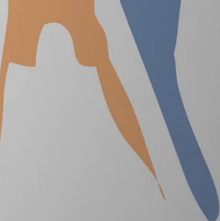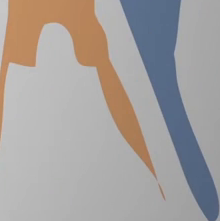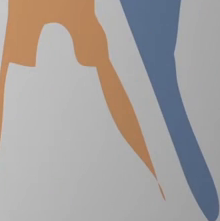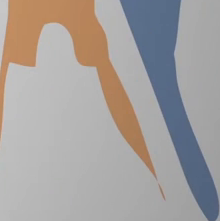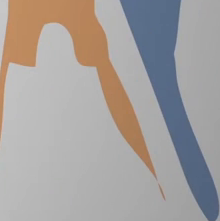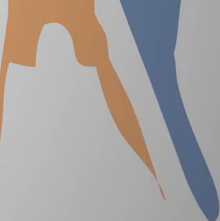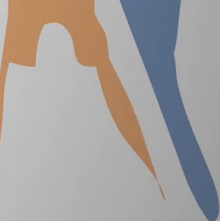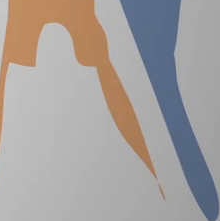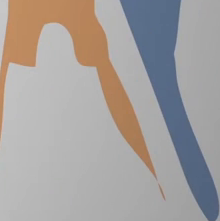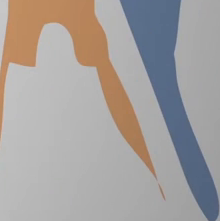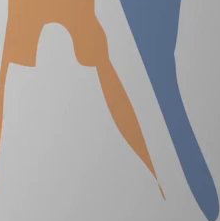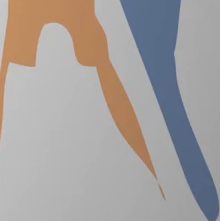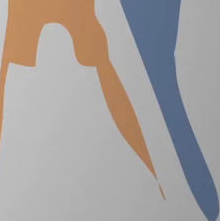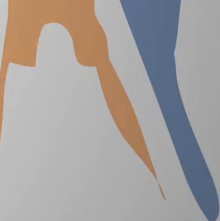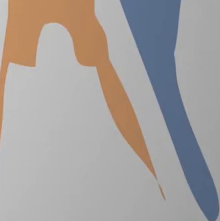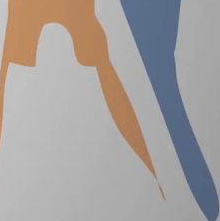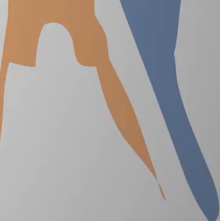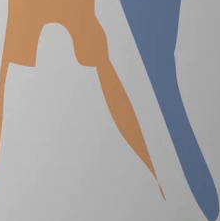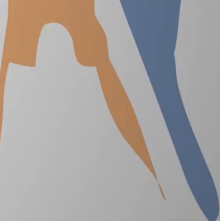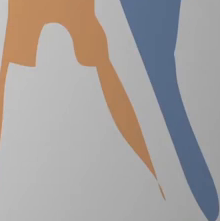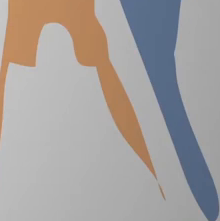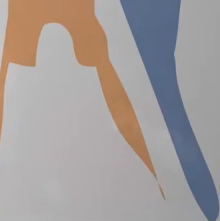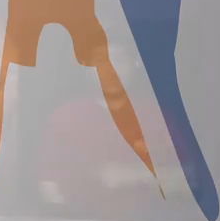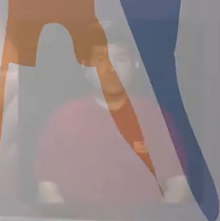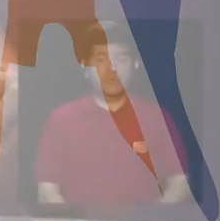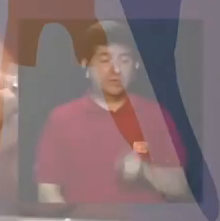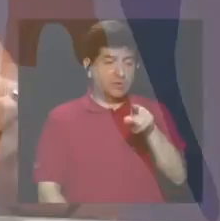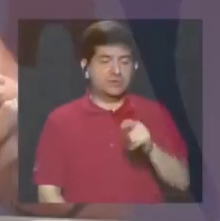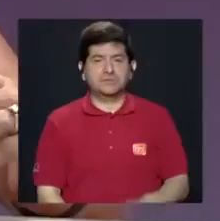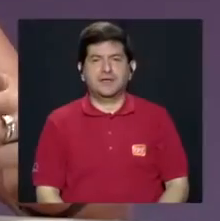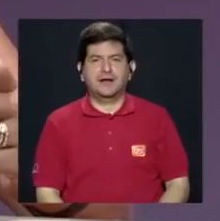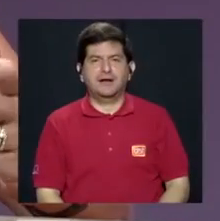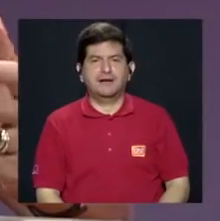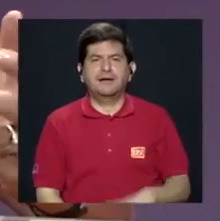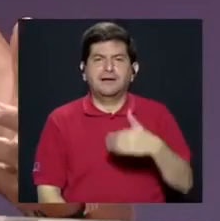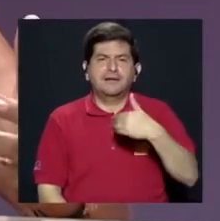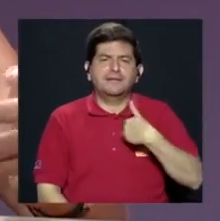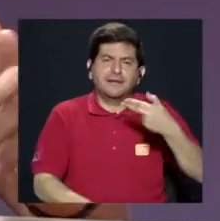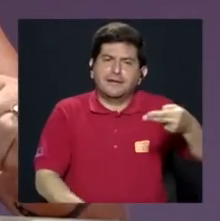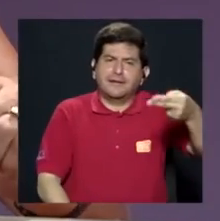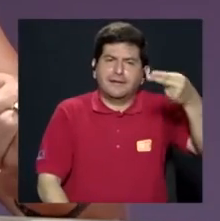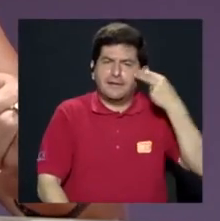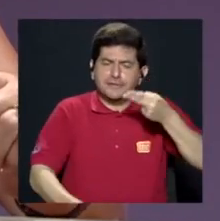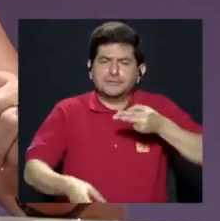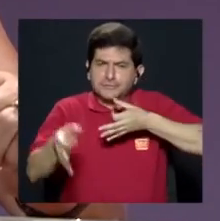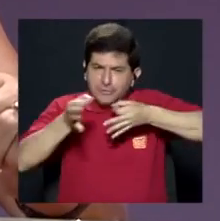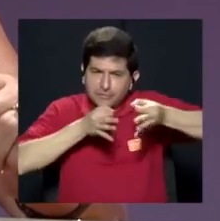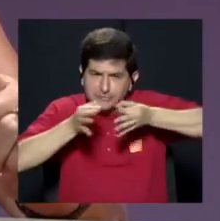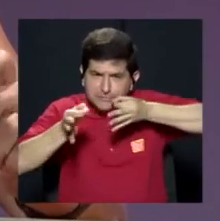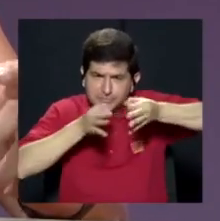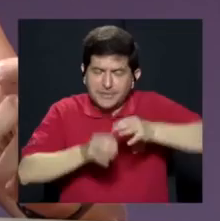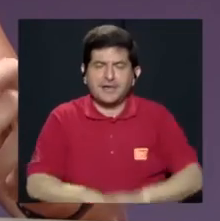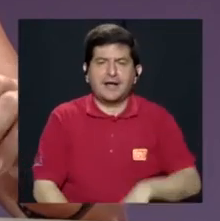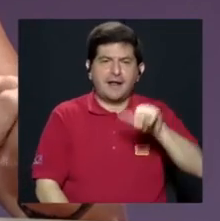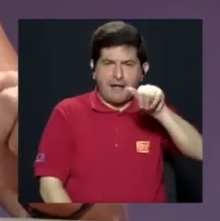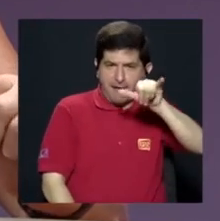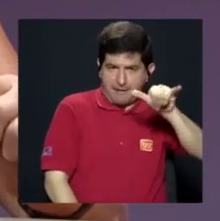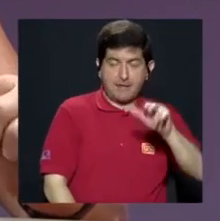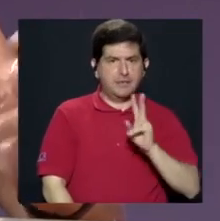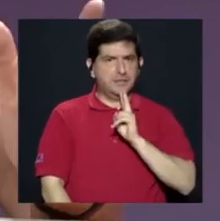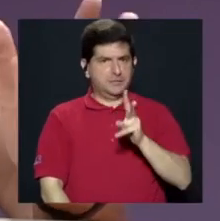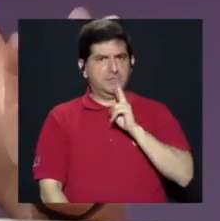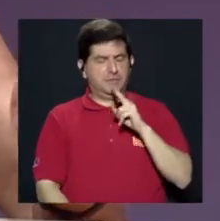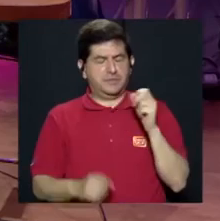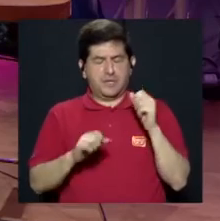En el bloque anterior quedamos con la historia que nos acaba de contar Ana Yancy, que es